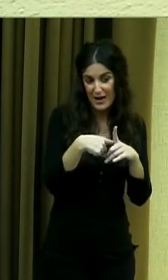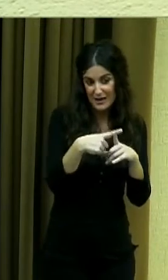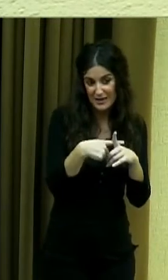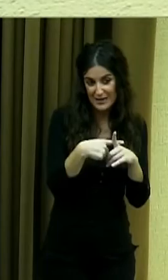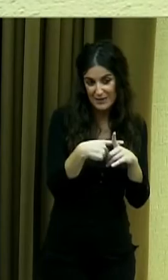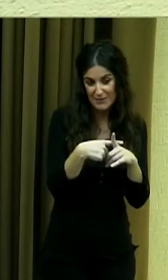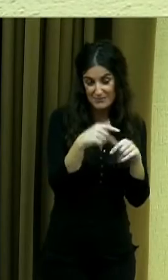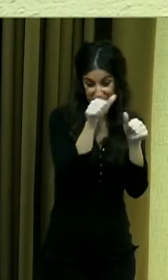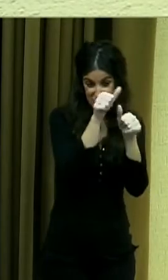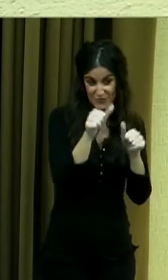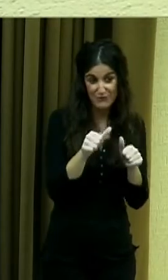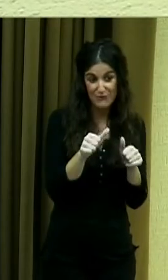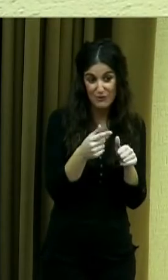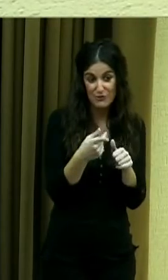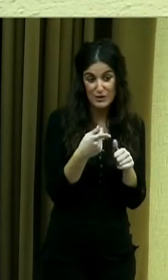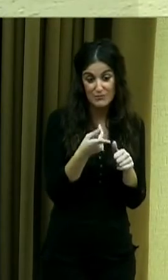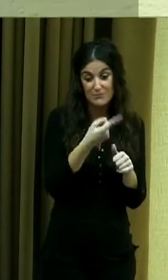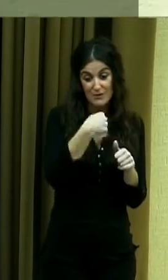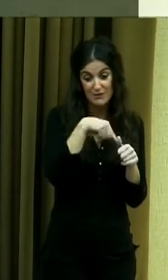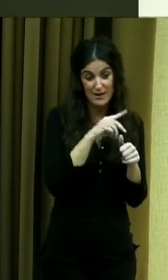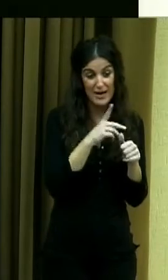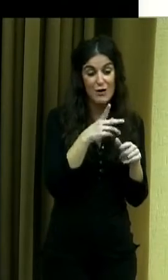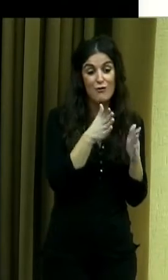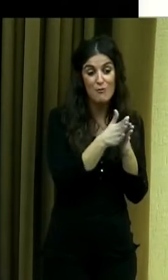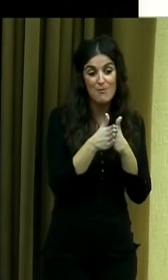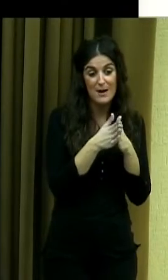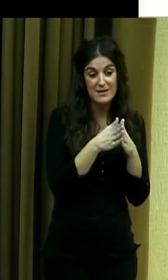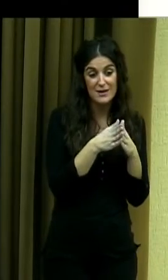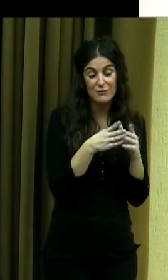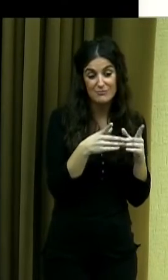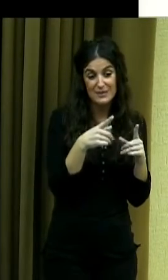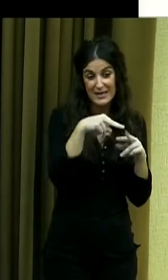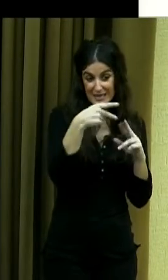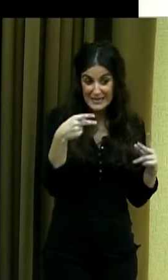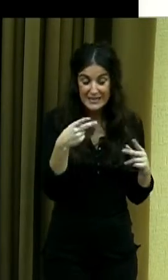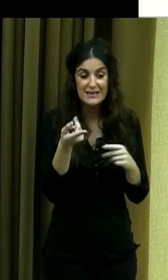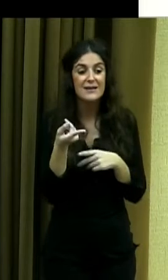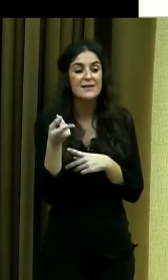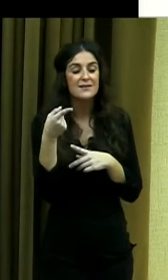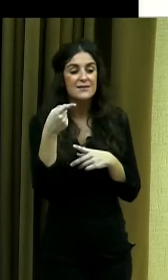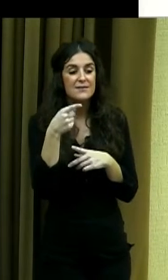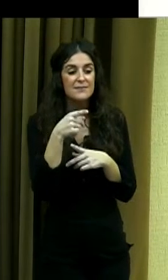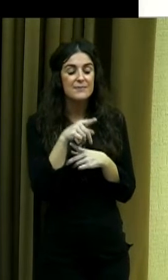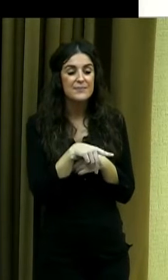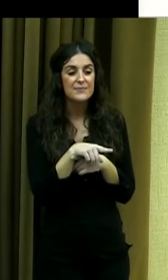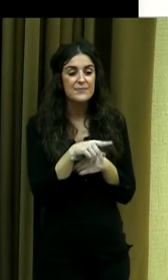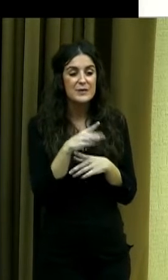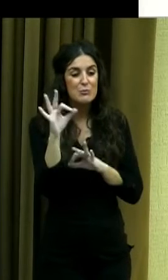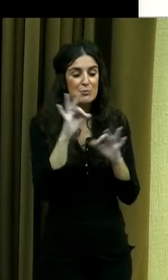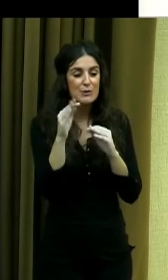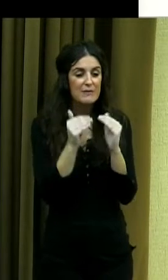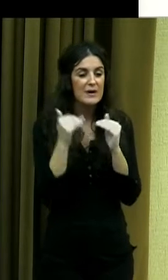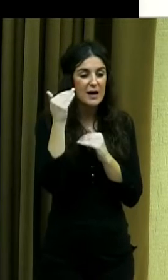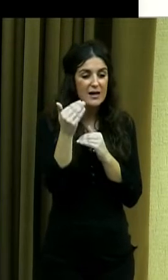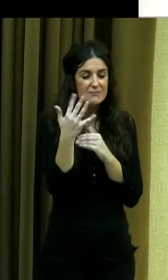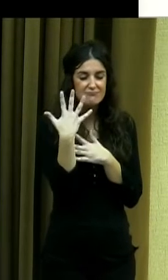examen dismorfológico, que lo harán los compañeros genetistas, como el examen neurológico minucioso, van a ser un porcentaje alto de